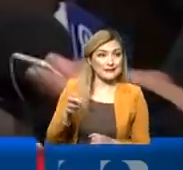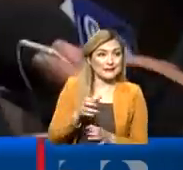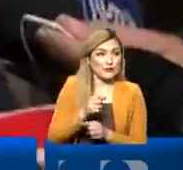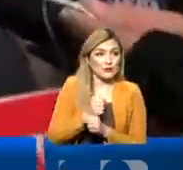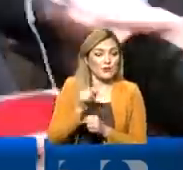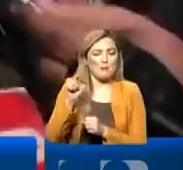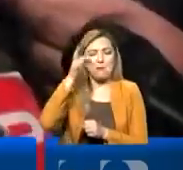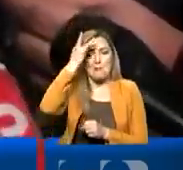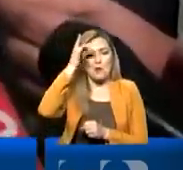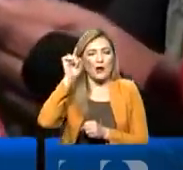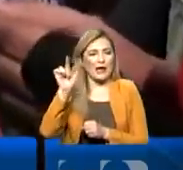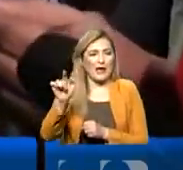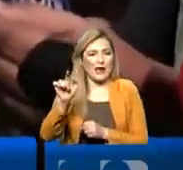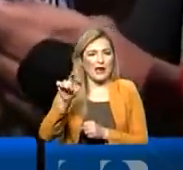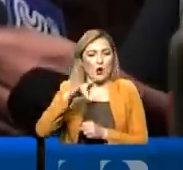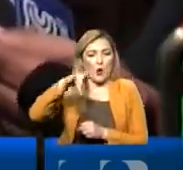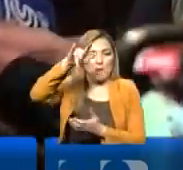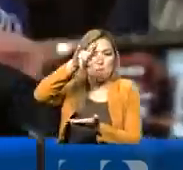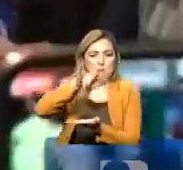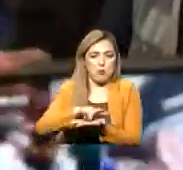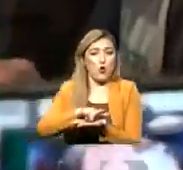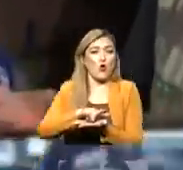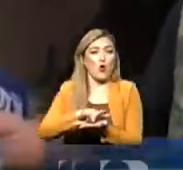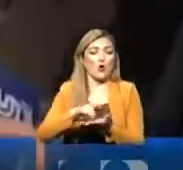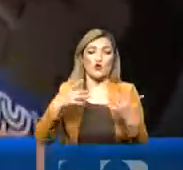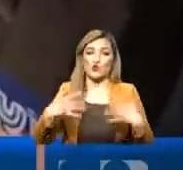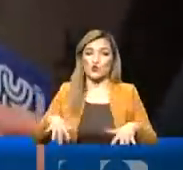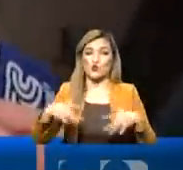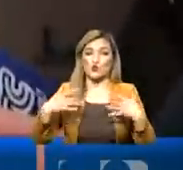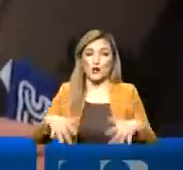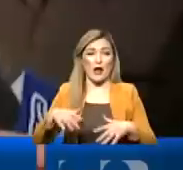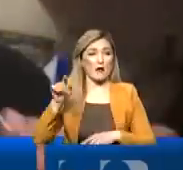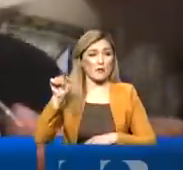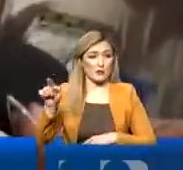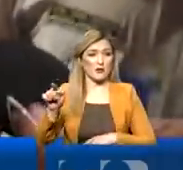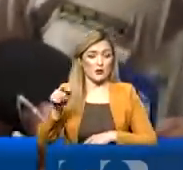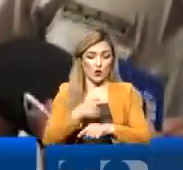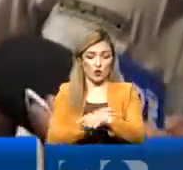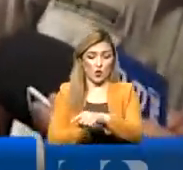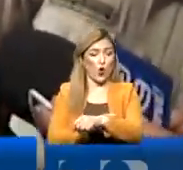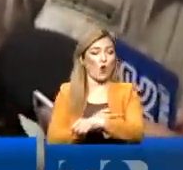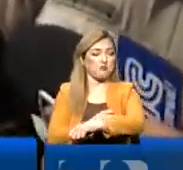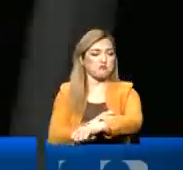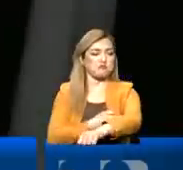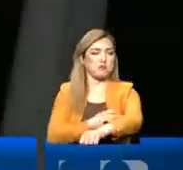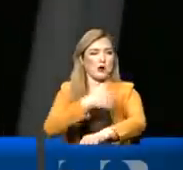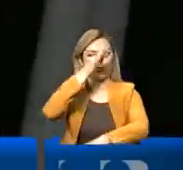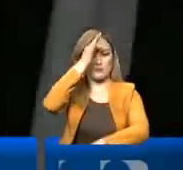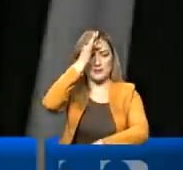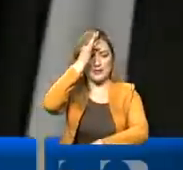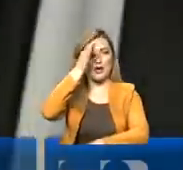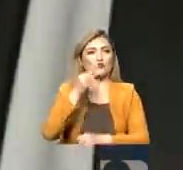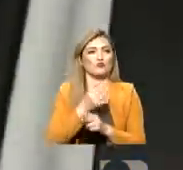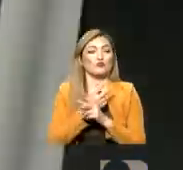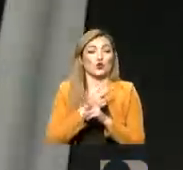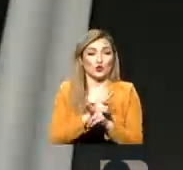accidente. Y las condiciones que se les ha brindado son las condiciones que se requiere como mínimo para su traslado. Mientras que